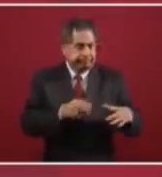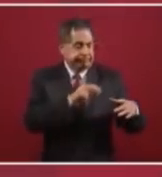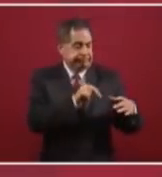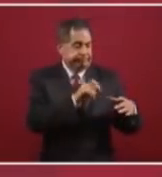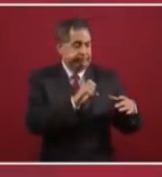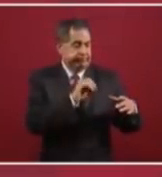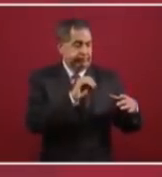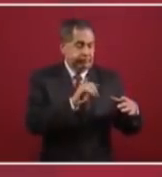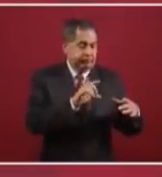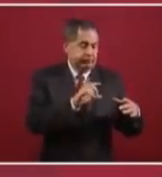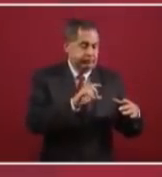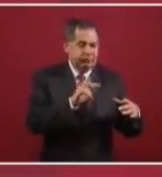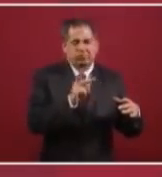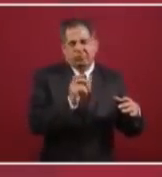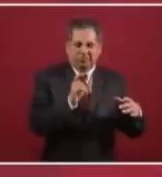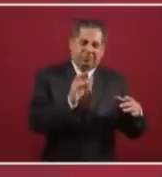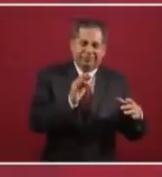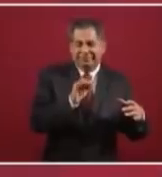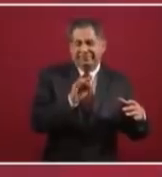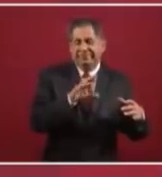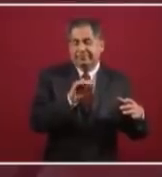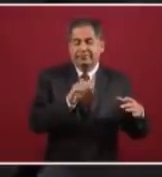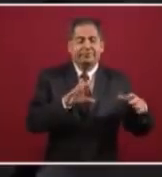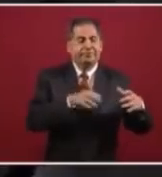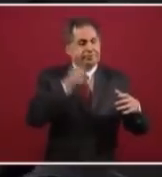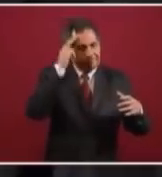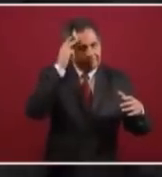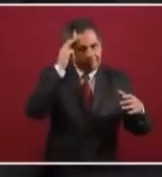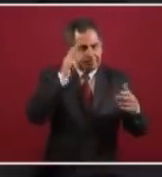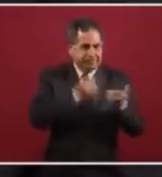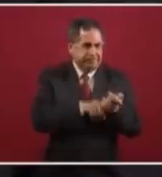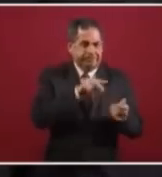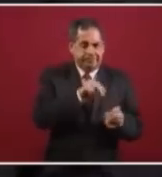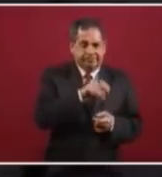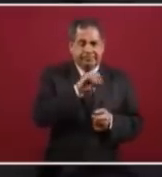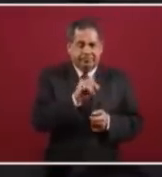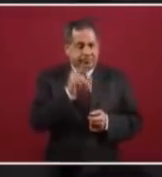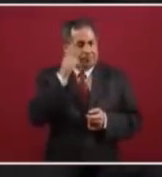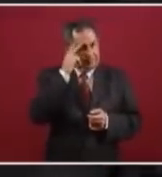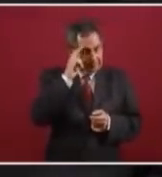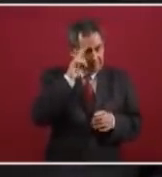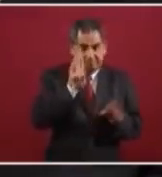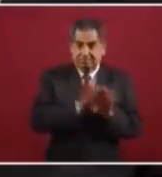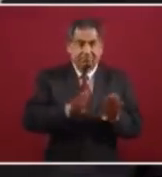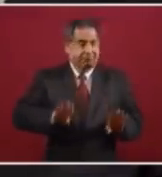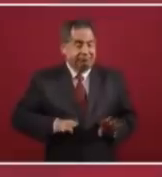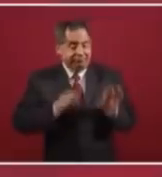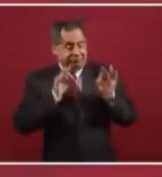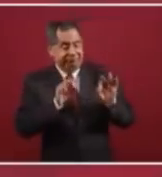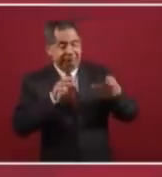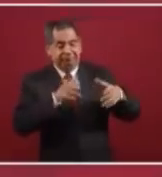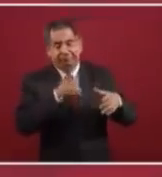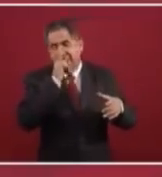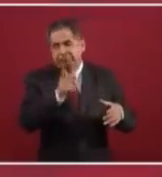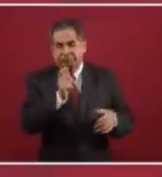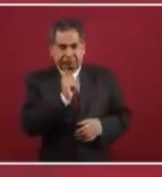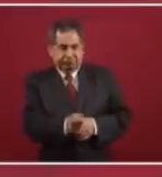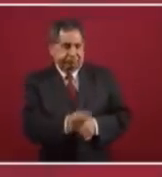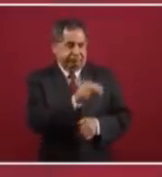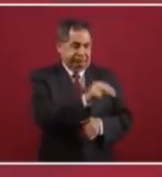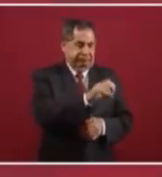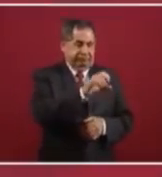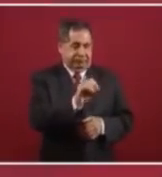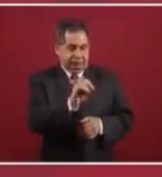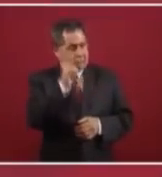neoliberalismo o neoporfirismo. Es más apropiado en el caso de México hablar de